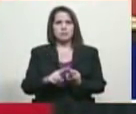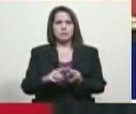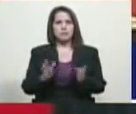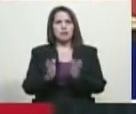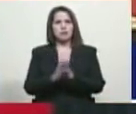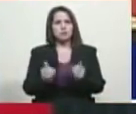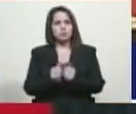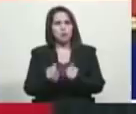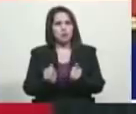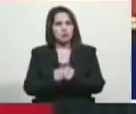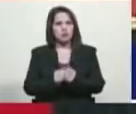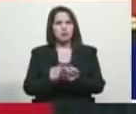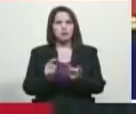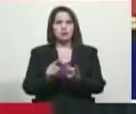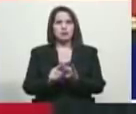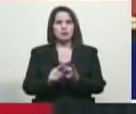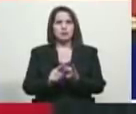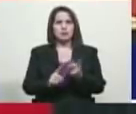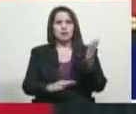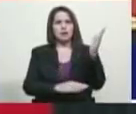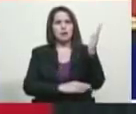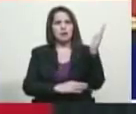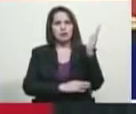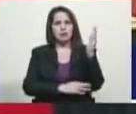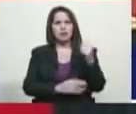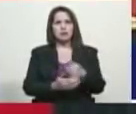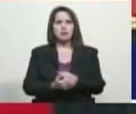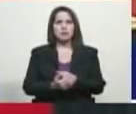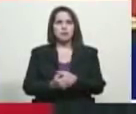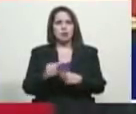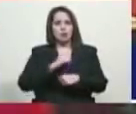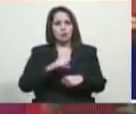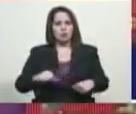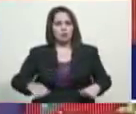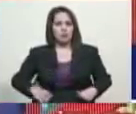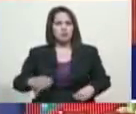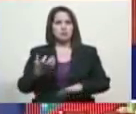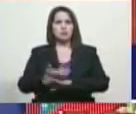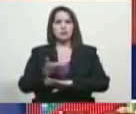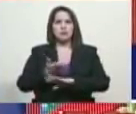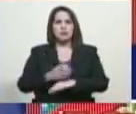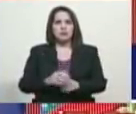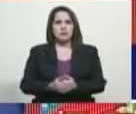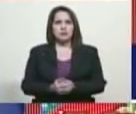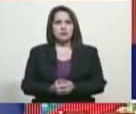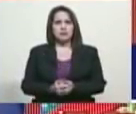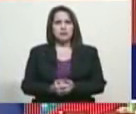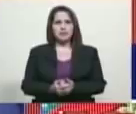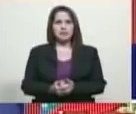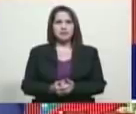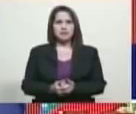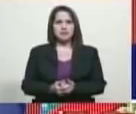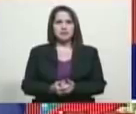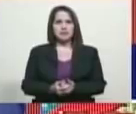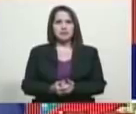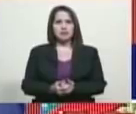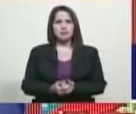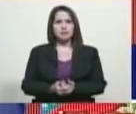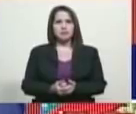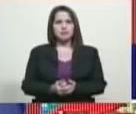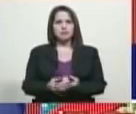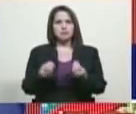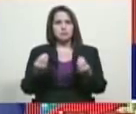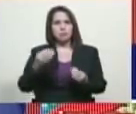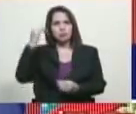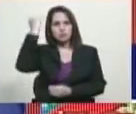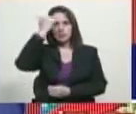Anzoátegui, Guárico, Lara, Portuguesa, Monagas, Zulia, Sucre, Aragua,